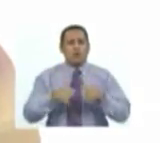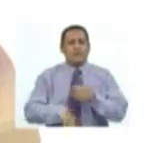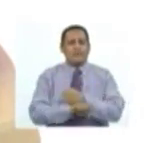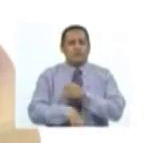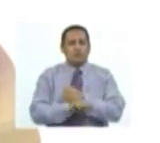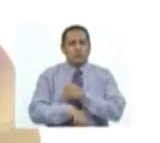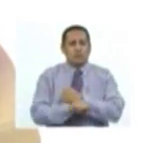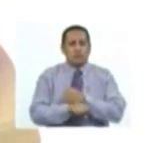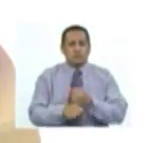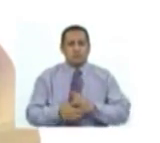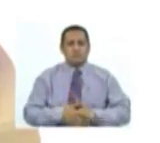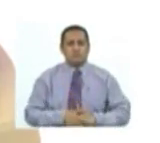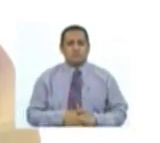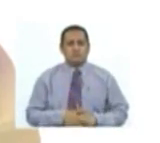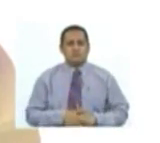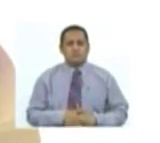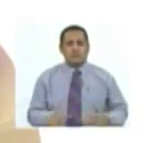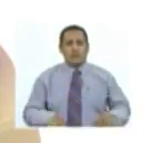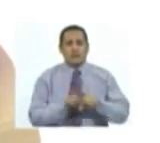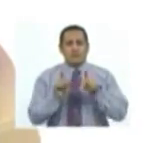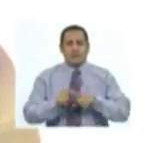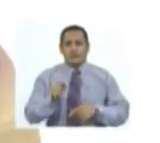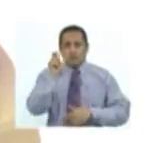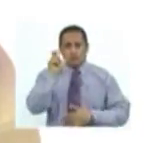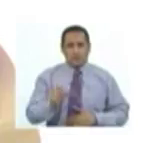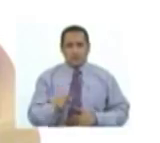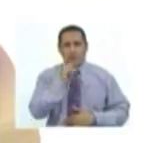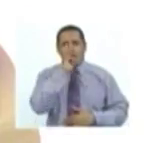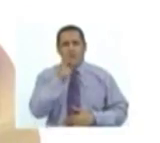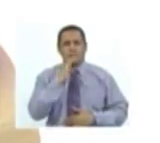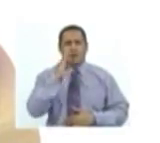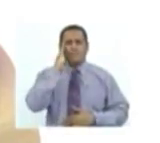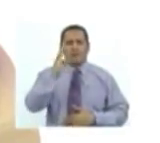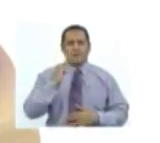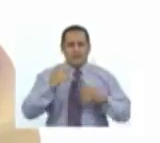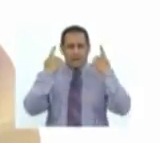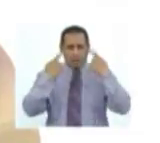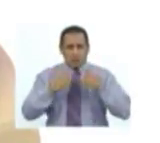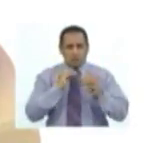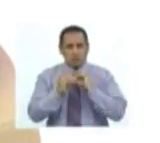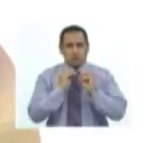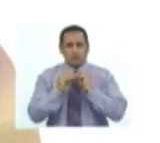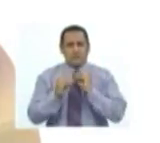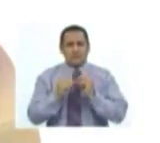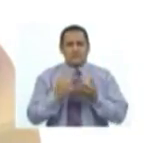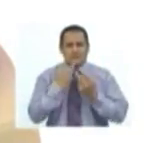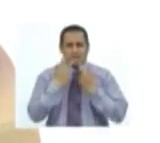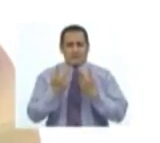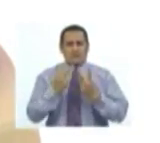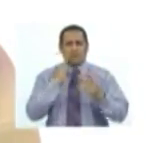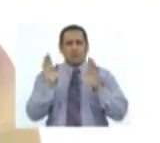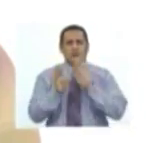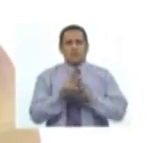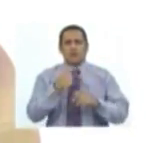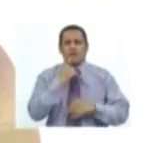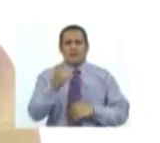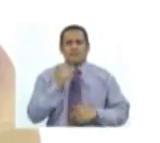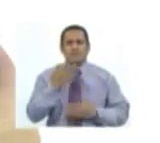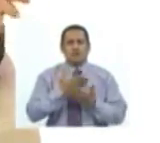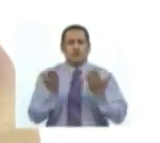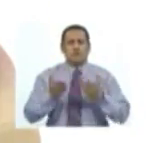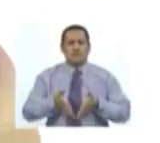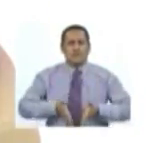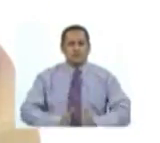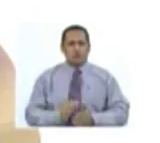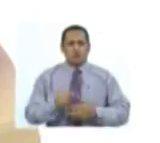fútbol, y el árbitro, el que decide, el que tiene que resolver, resulta que es de la nacionalidad de